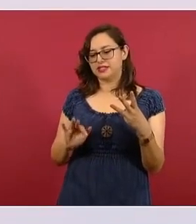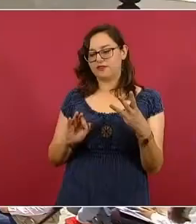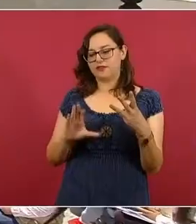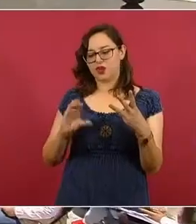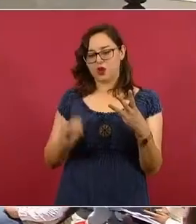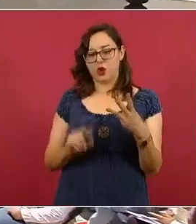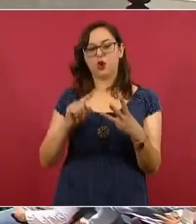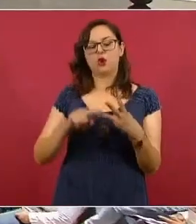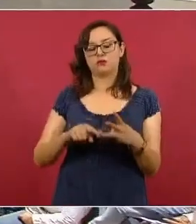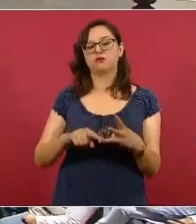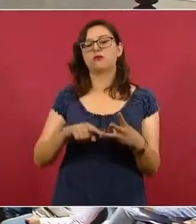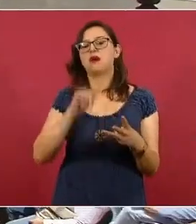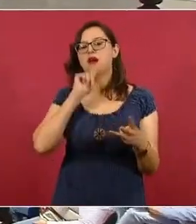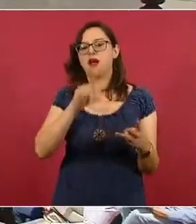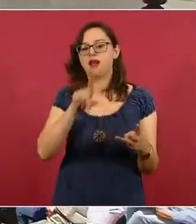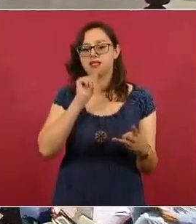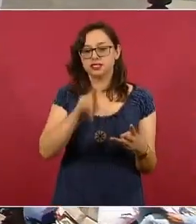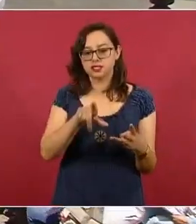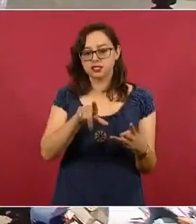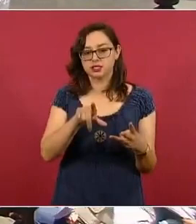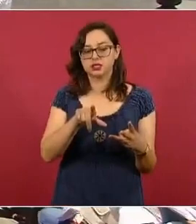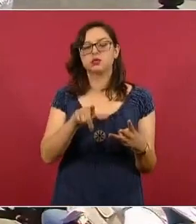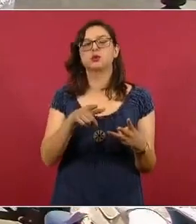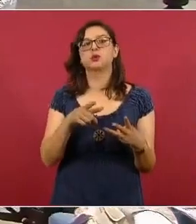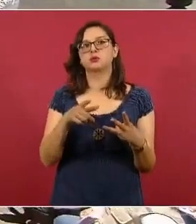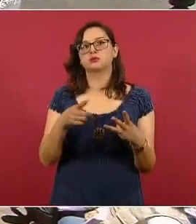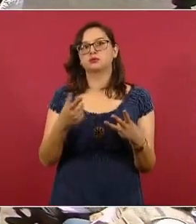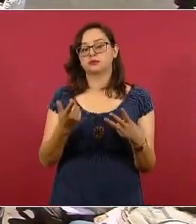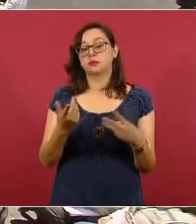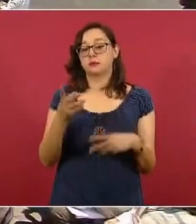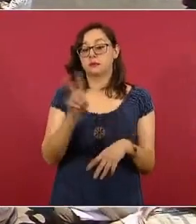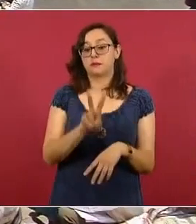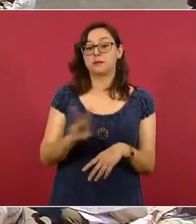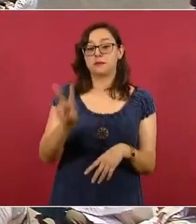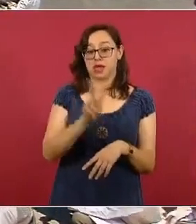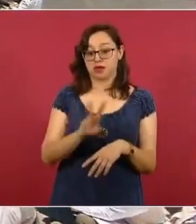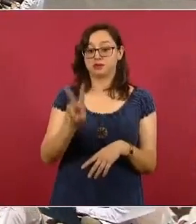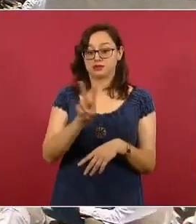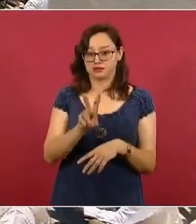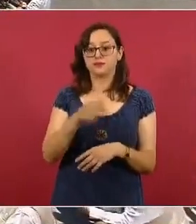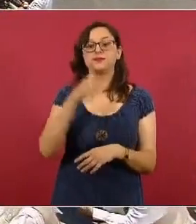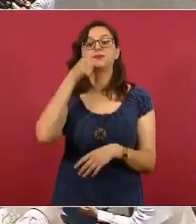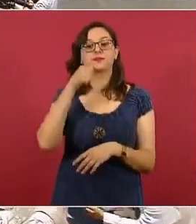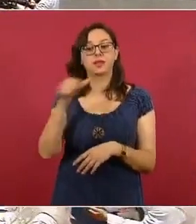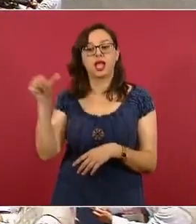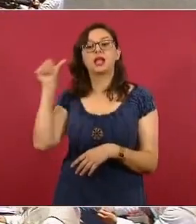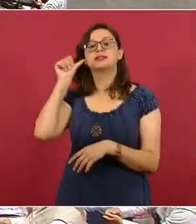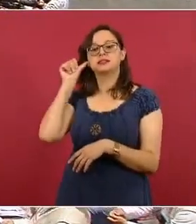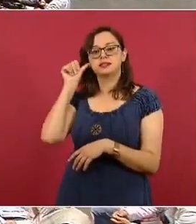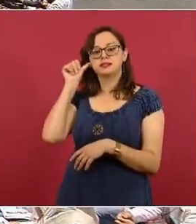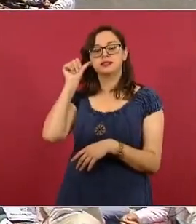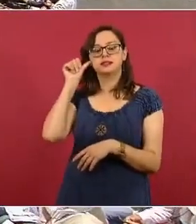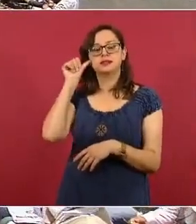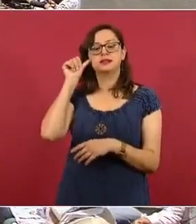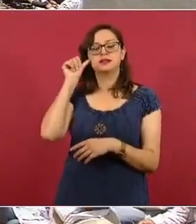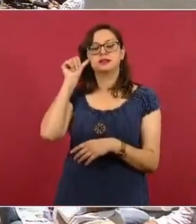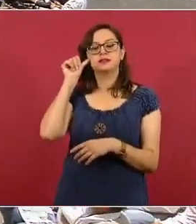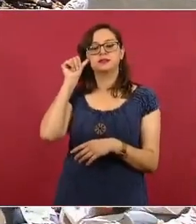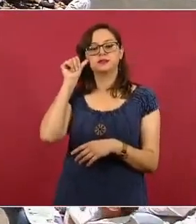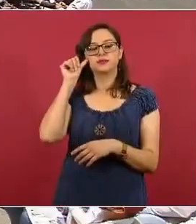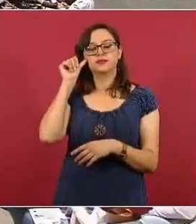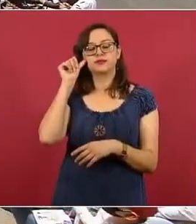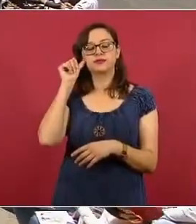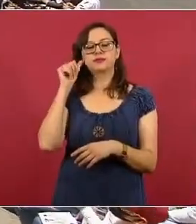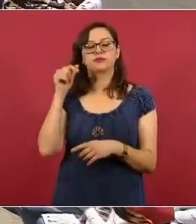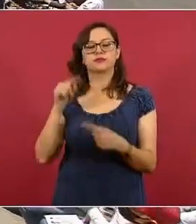Jalisco. Eso fue el viernes. Ayer nos reunimos con